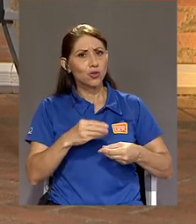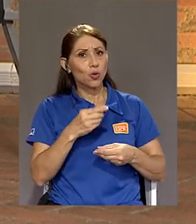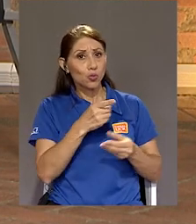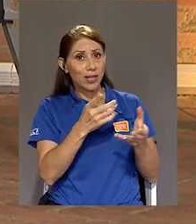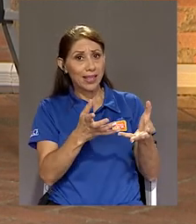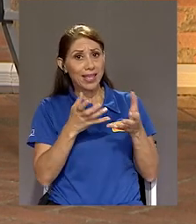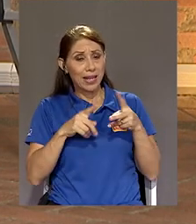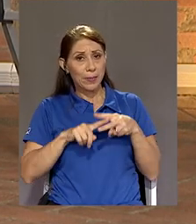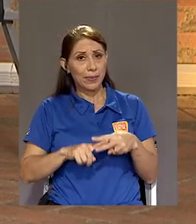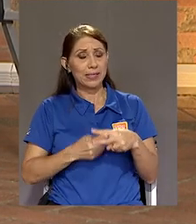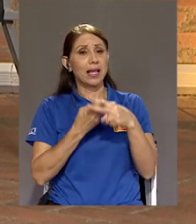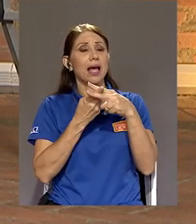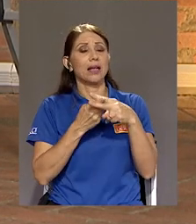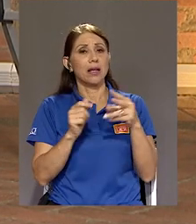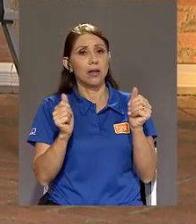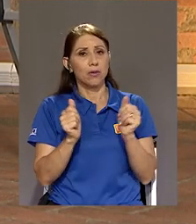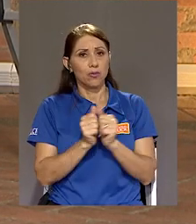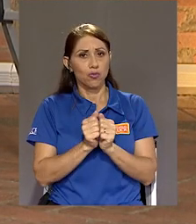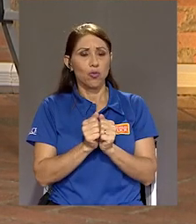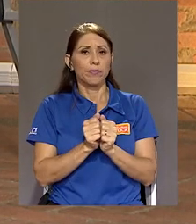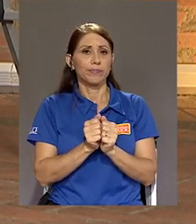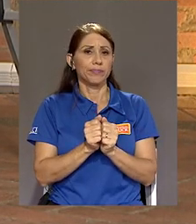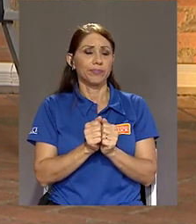si quiere empezar